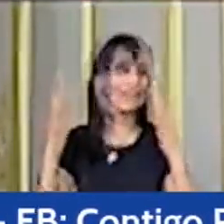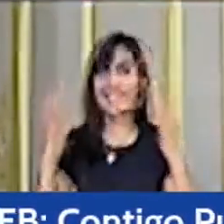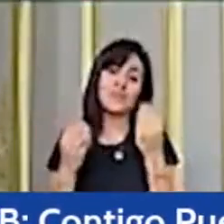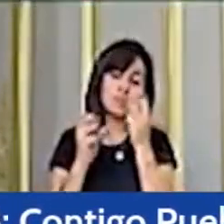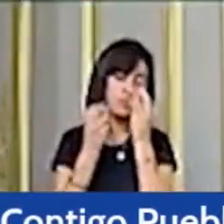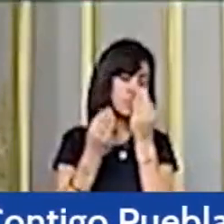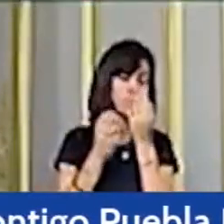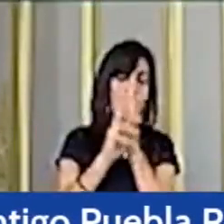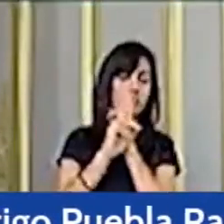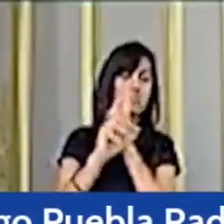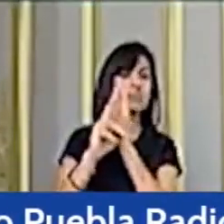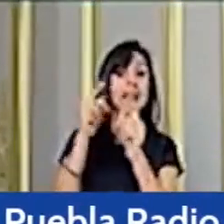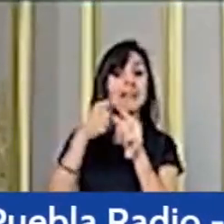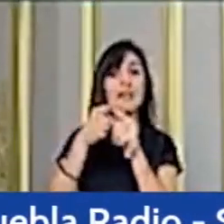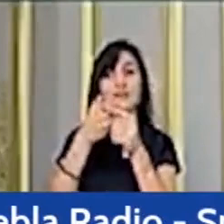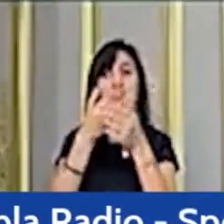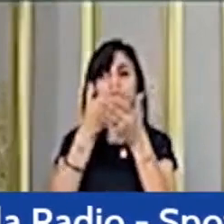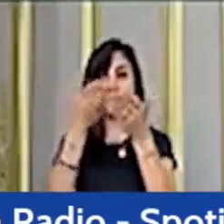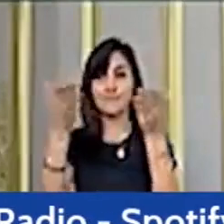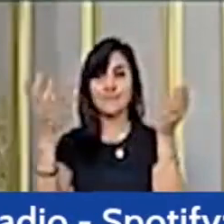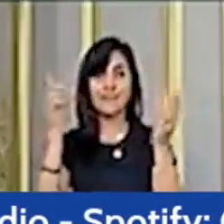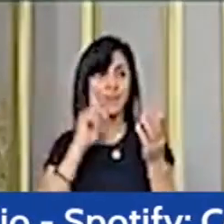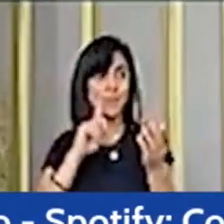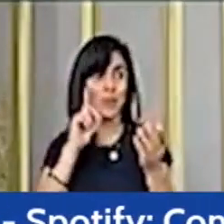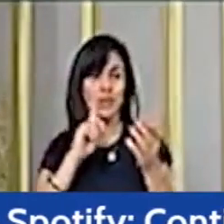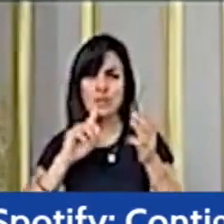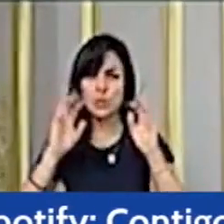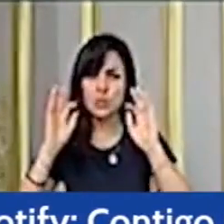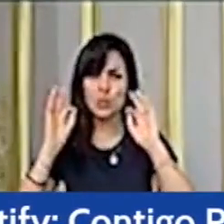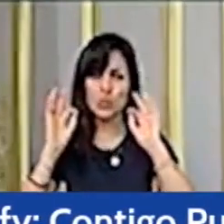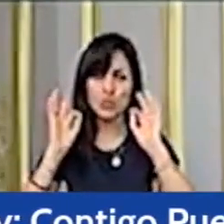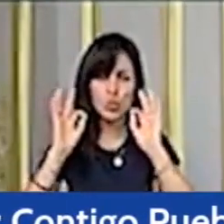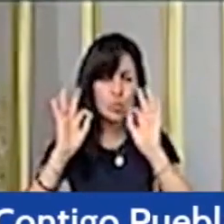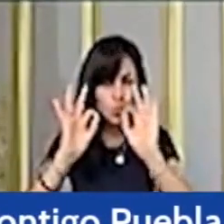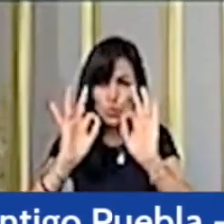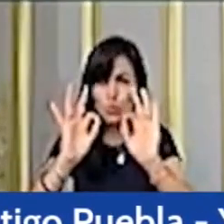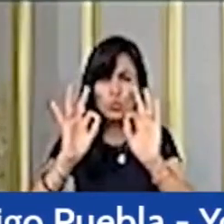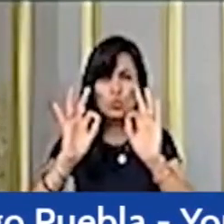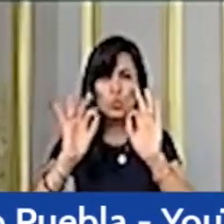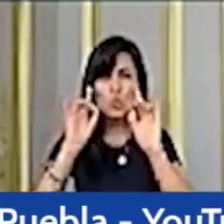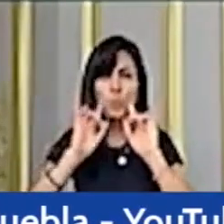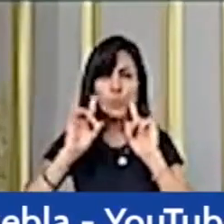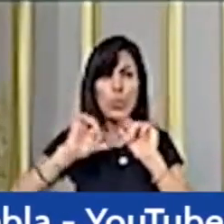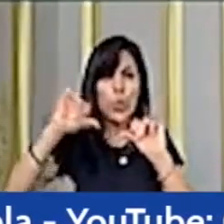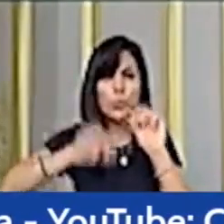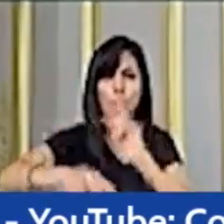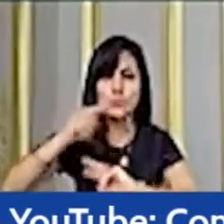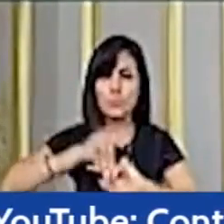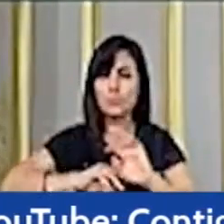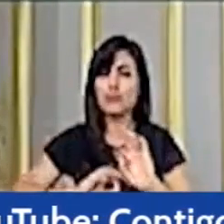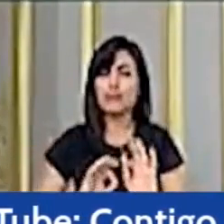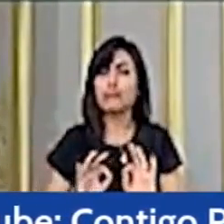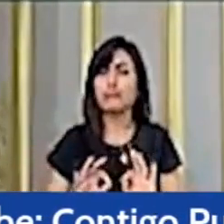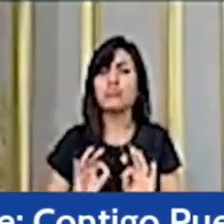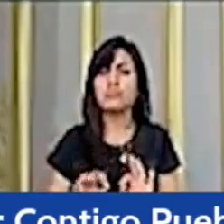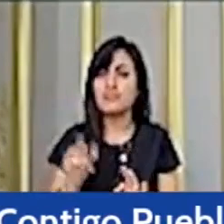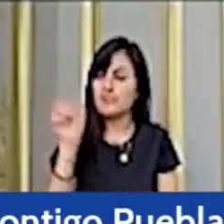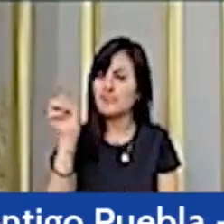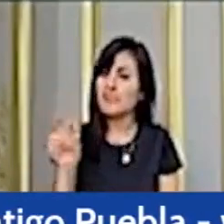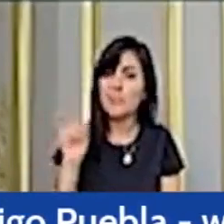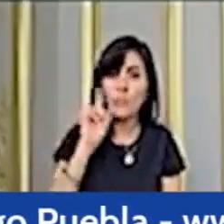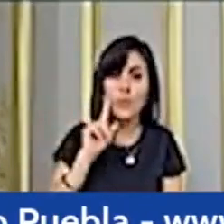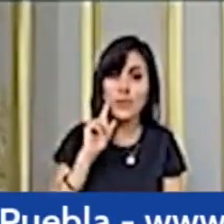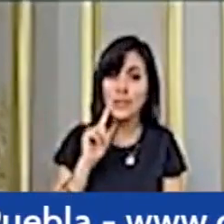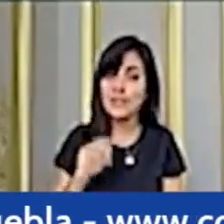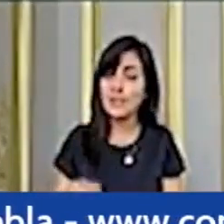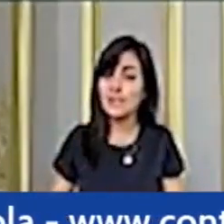a este Congreso del Estado. A mujeres excepcionales, a mujeres que están aquí presentes, a mujeres